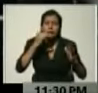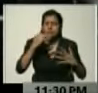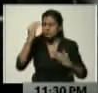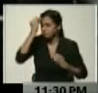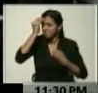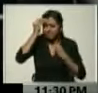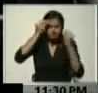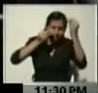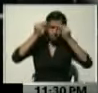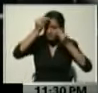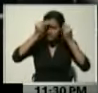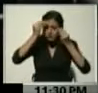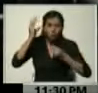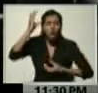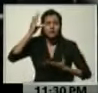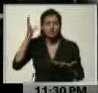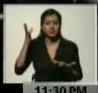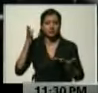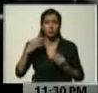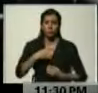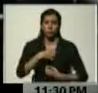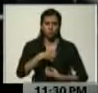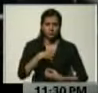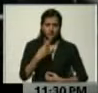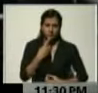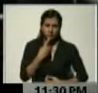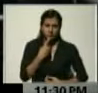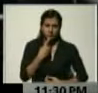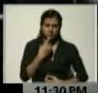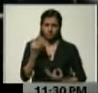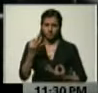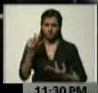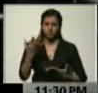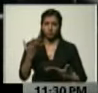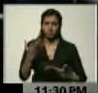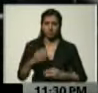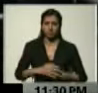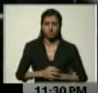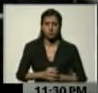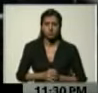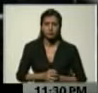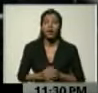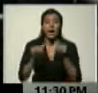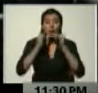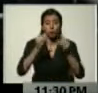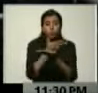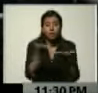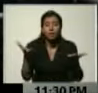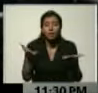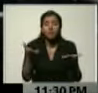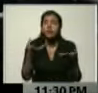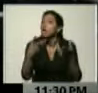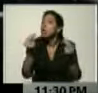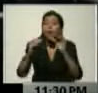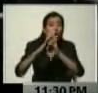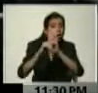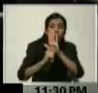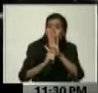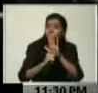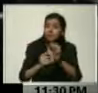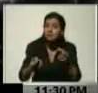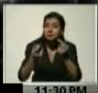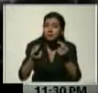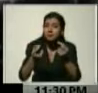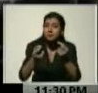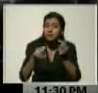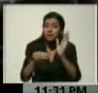conciencia jurídica, que se puede decir que la ley de amnistía es inconstitucional, se ha anunciado que es inconstitucional, ni siquiera se sabe su